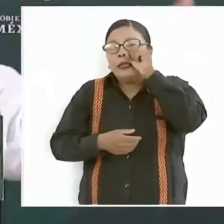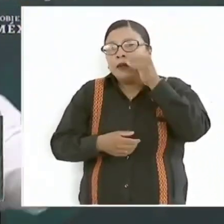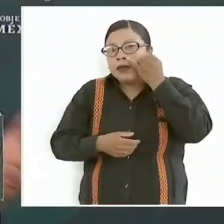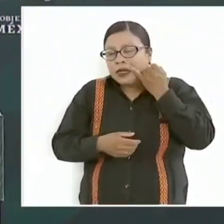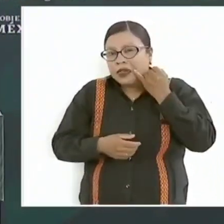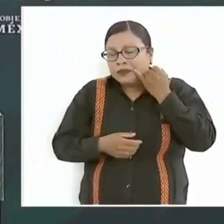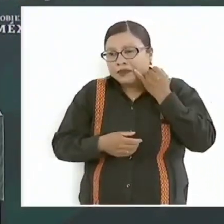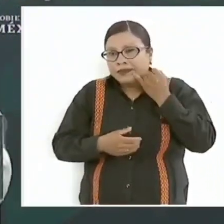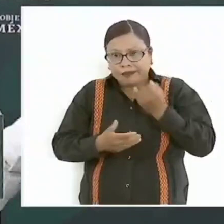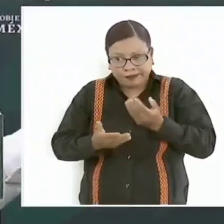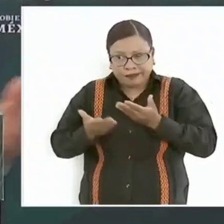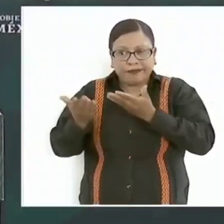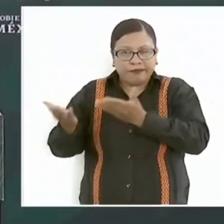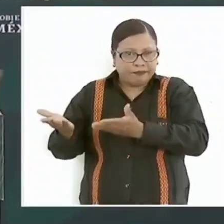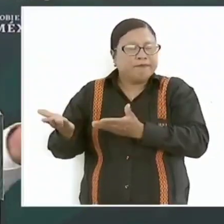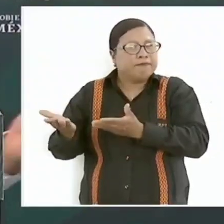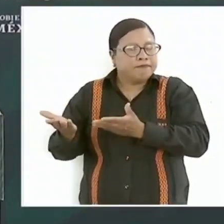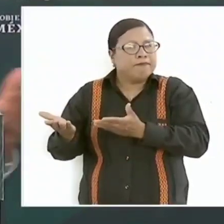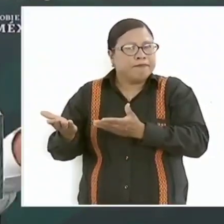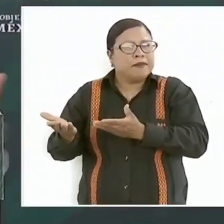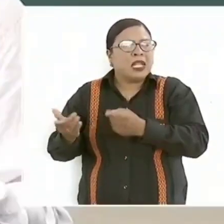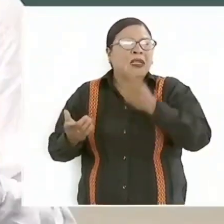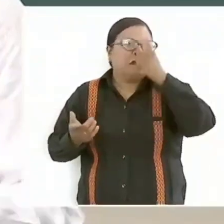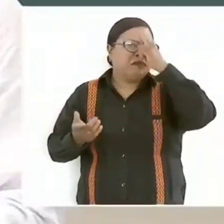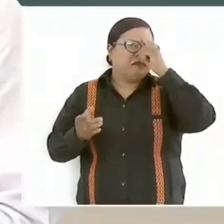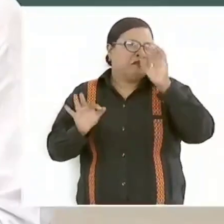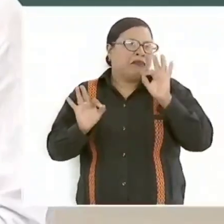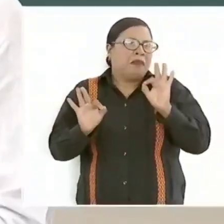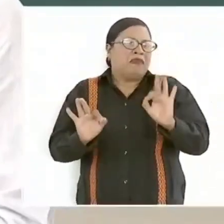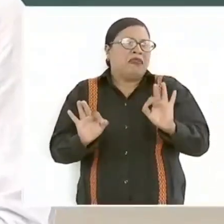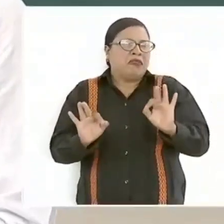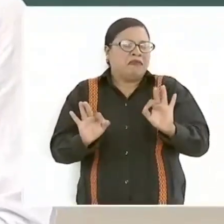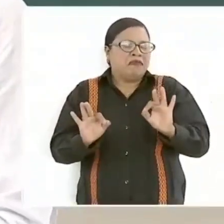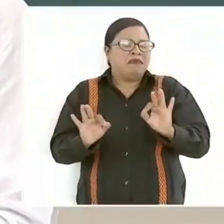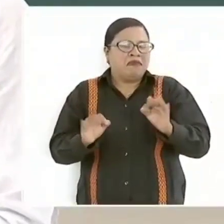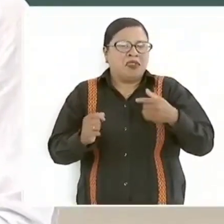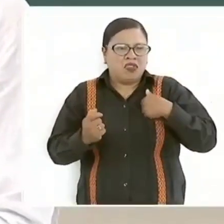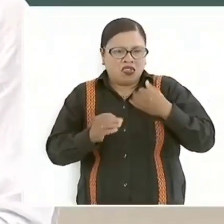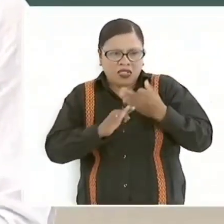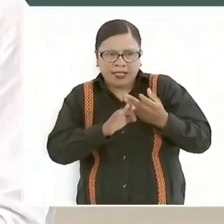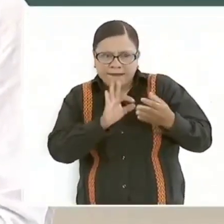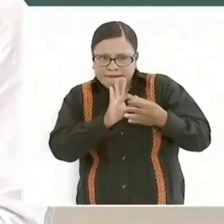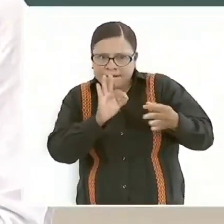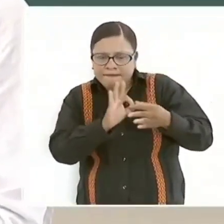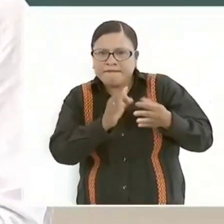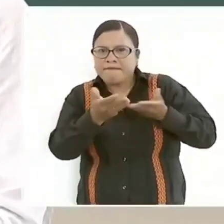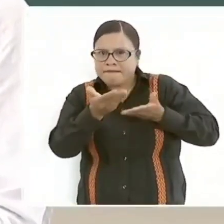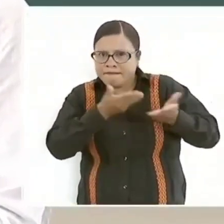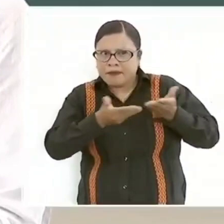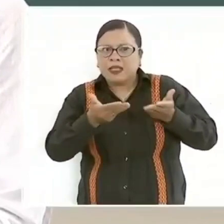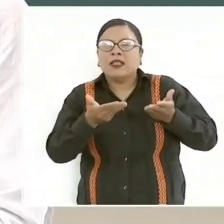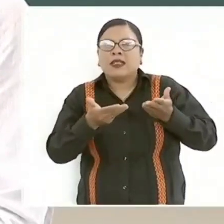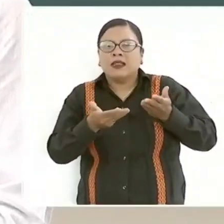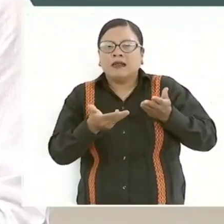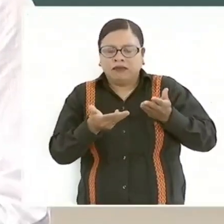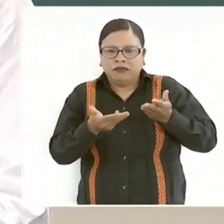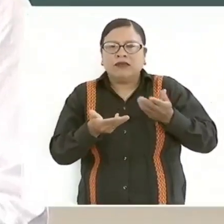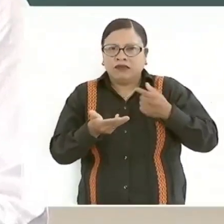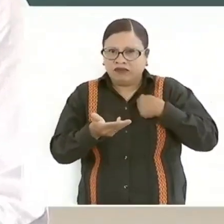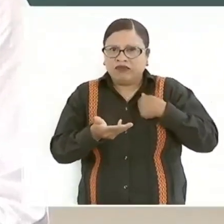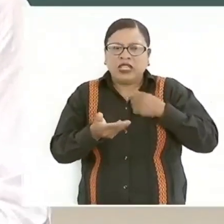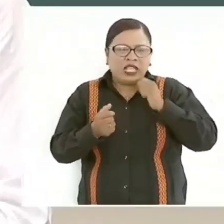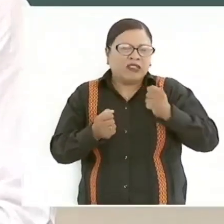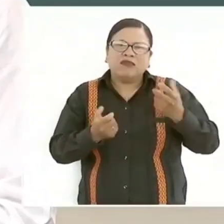pues, entiende perfectamente lo que nosotros sostenemos. Hemos